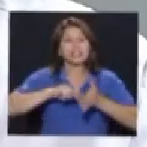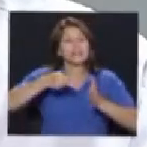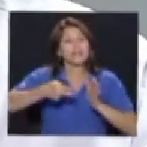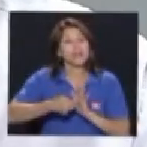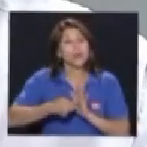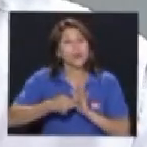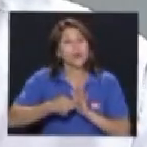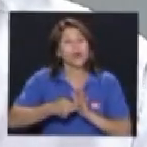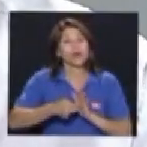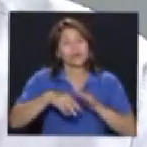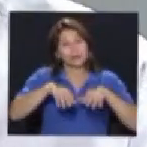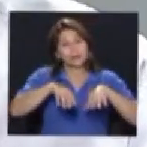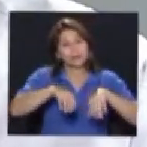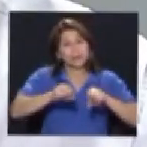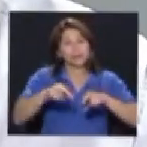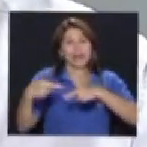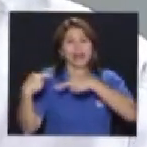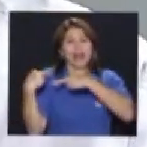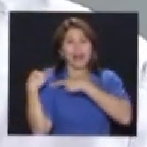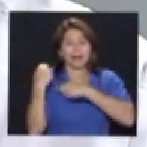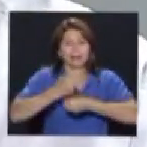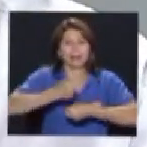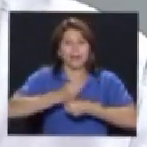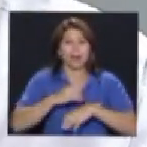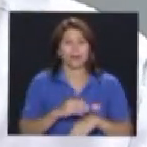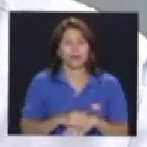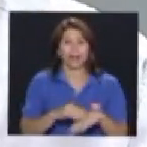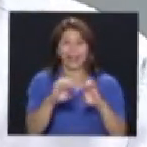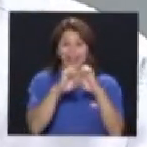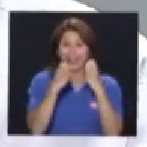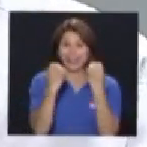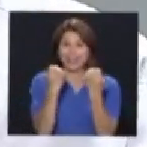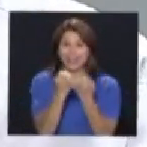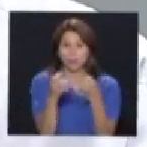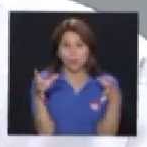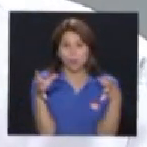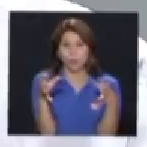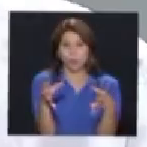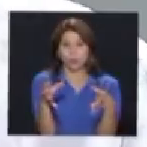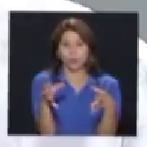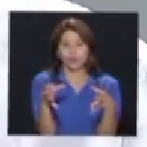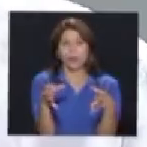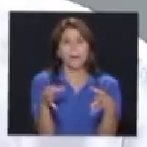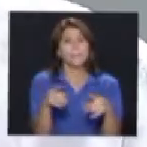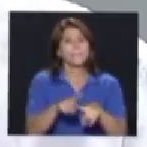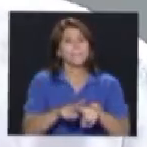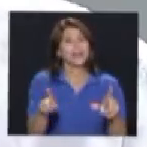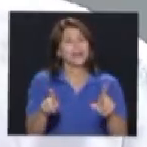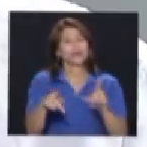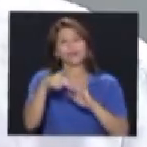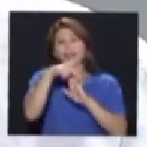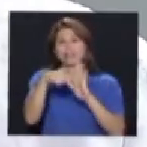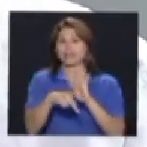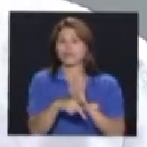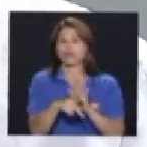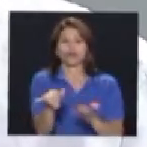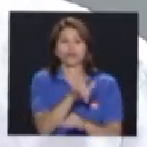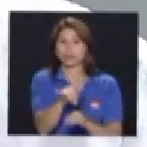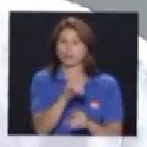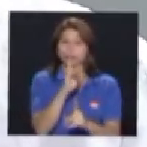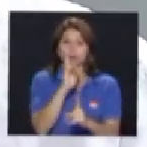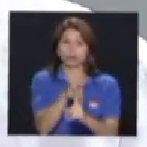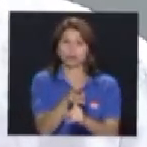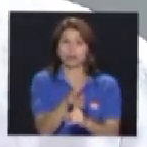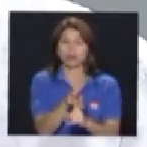trabajo, el equipo, la composición del equipo, pero no variar, digamos, los principios y la